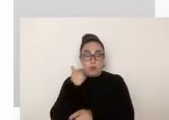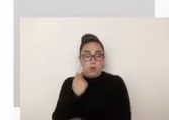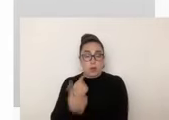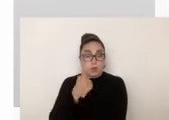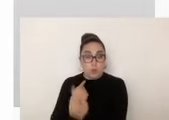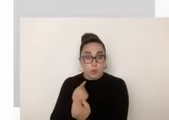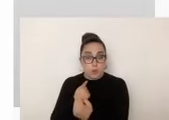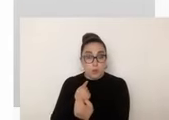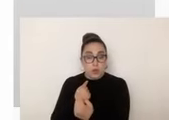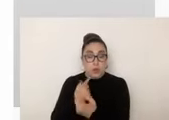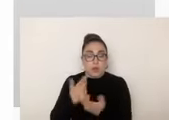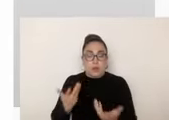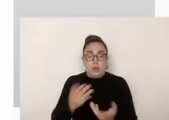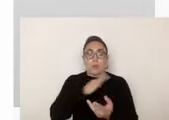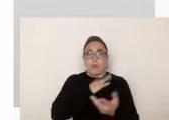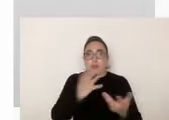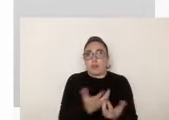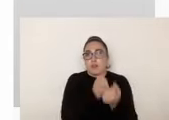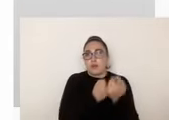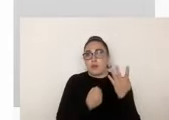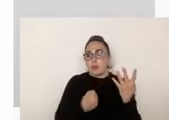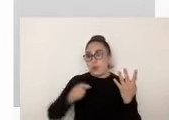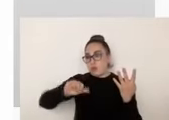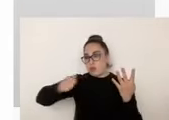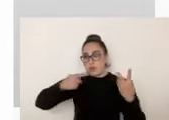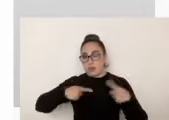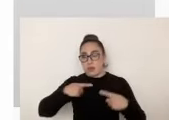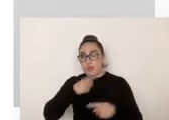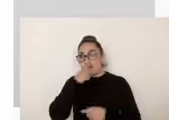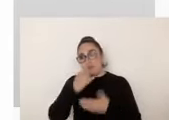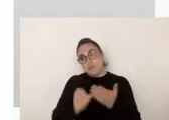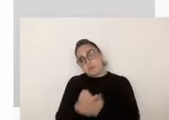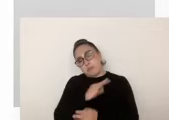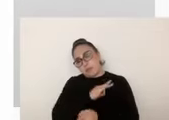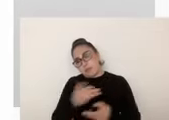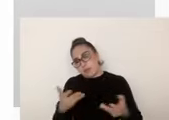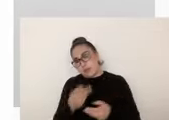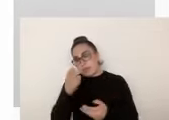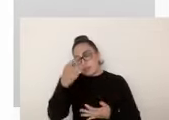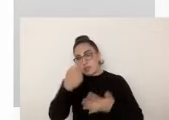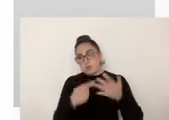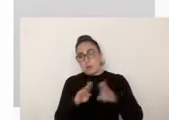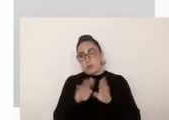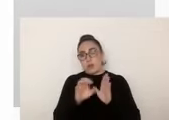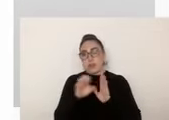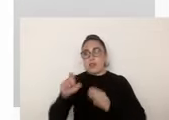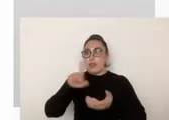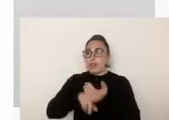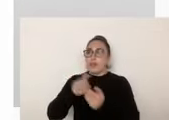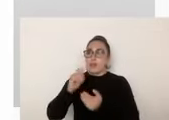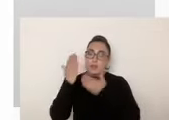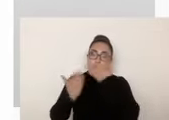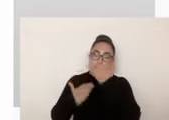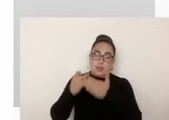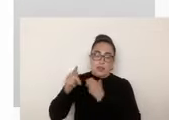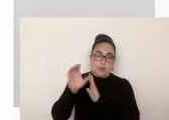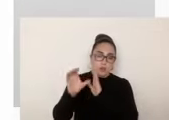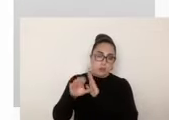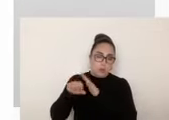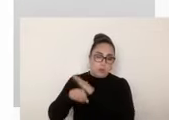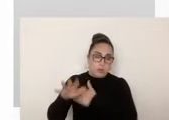un saldo positivo de 4. El consecuencialista diría, hazlo. Estos son los términos. ¿Cómo está el derecho penal? Pues ambas cosas.